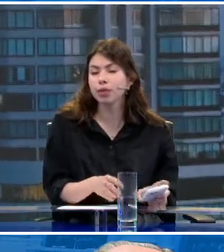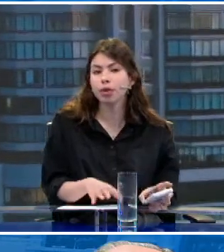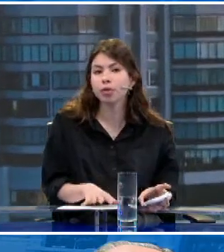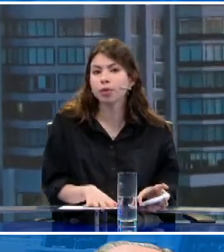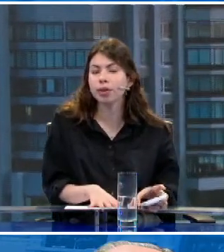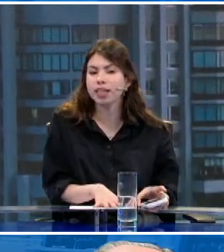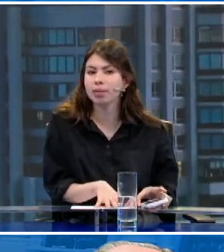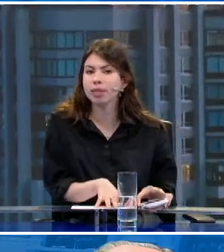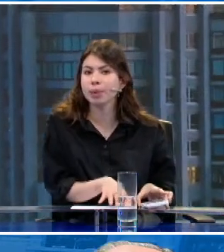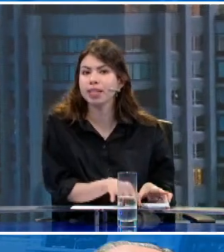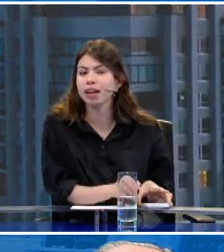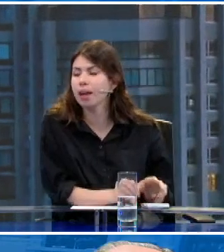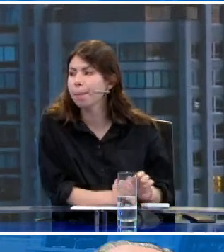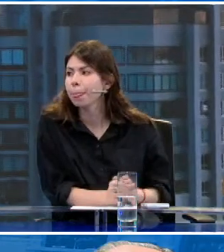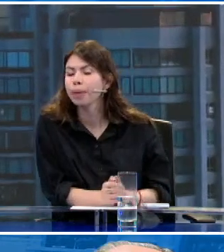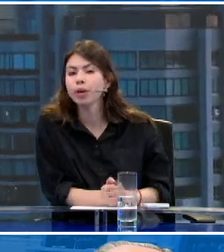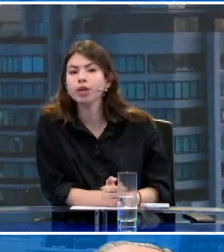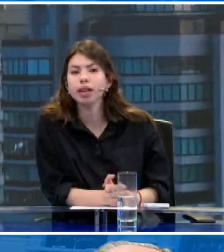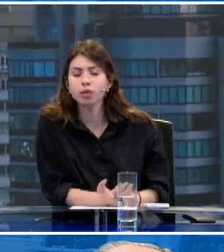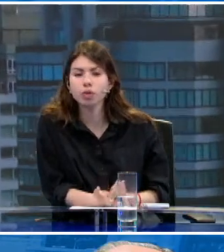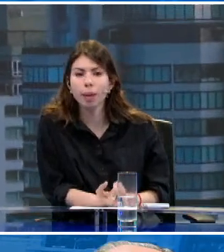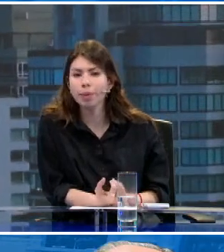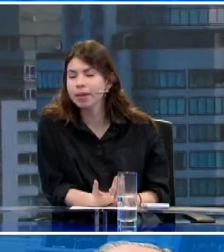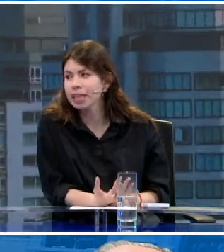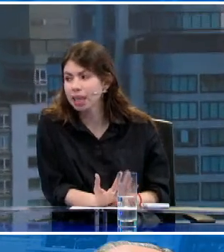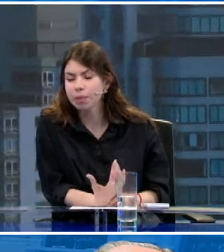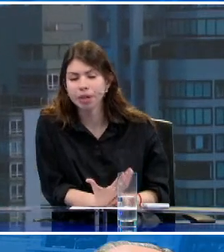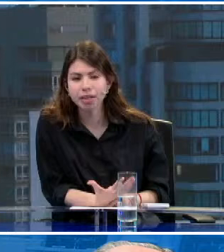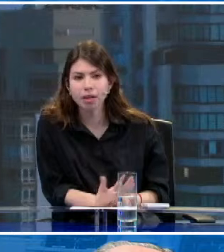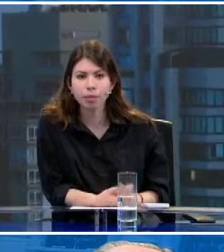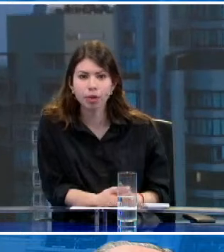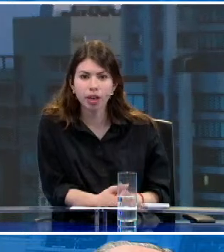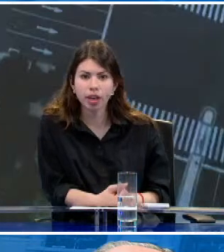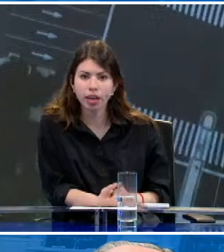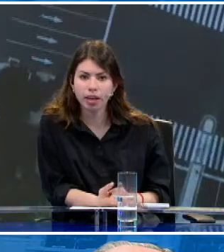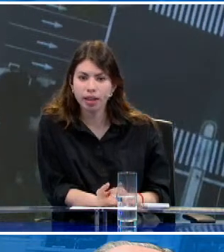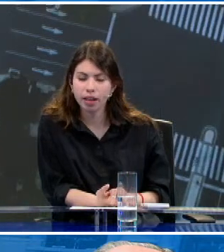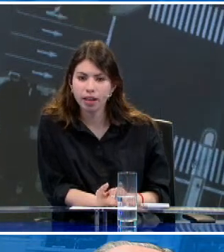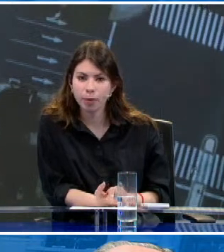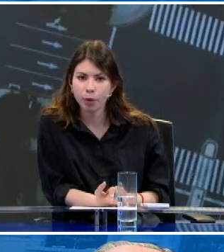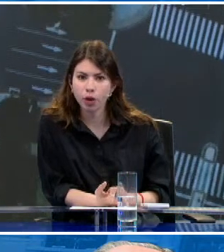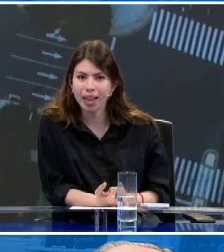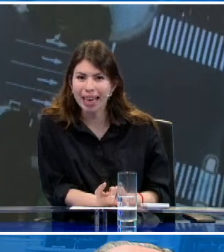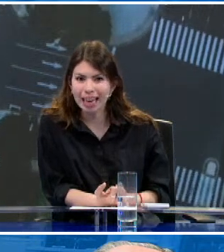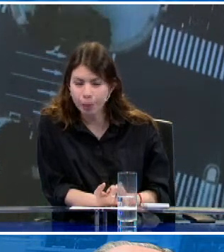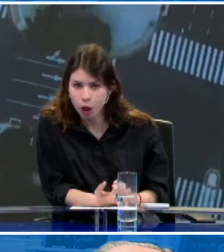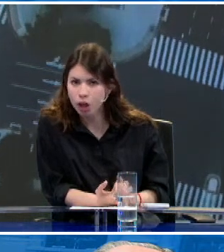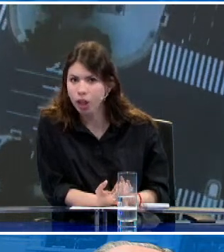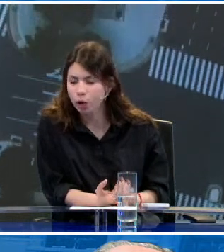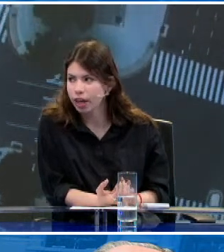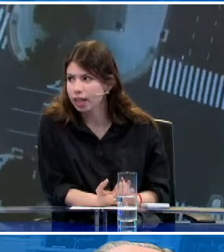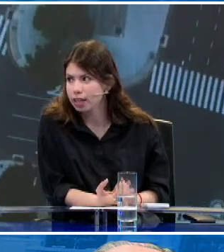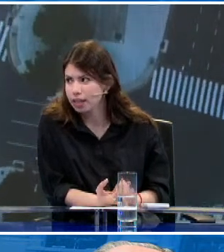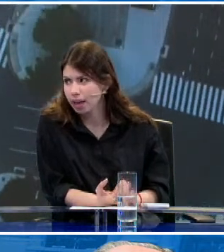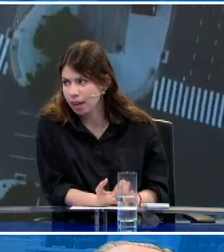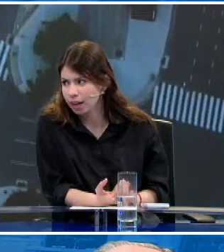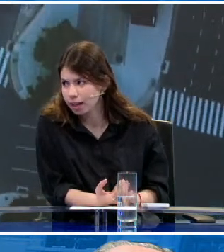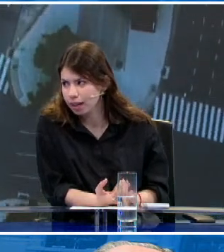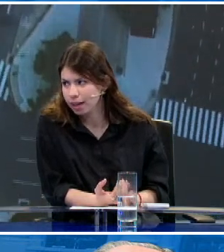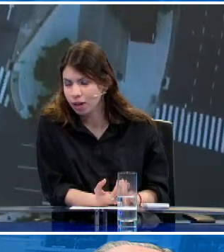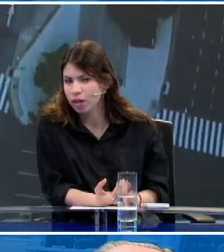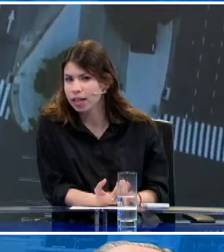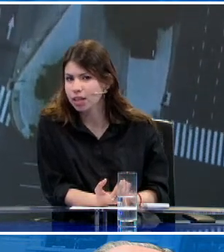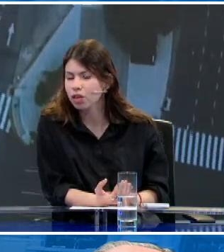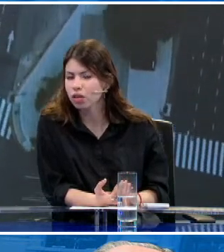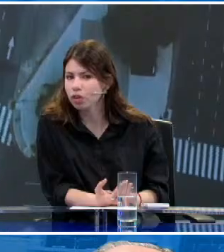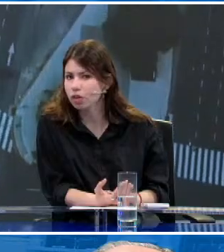Coherencia fue conformado la semana ¿Viste? pasada. Bueno, Exactamente. a mí me interesaba porque sabemos que, el bloque Coherencia, y